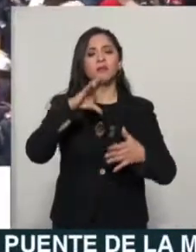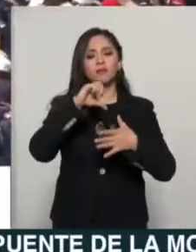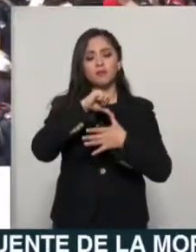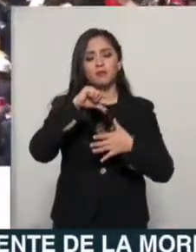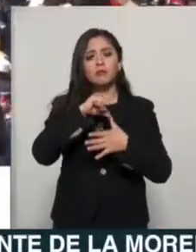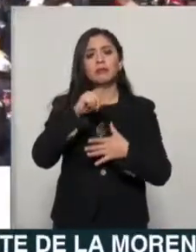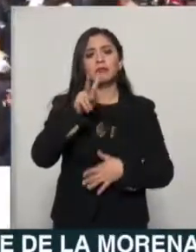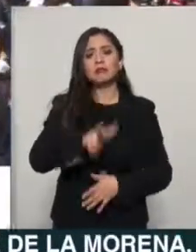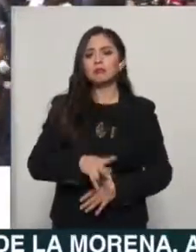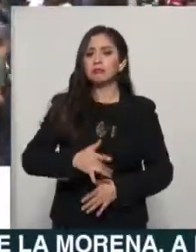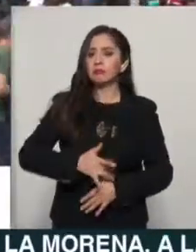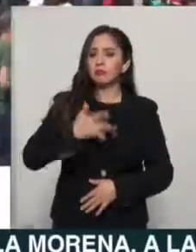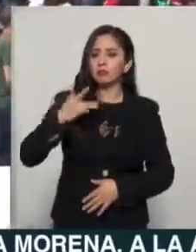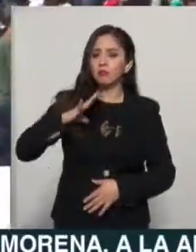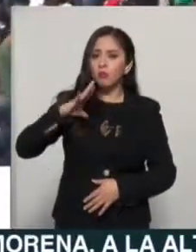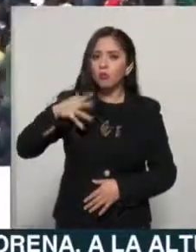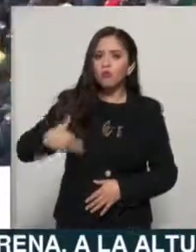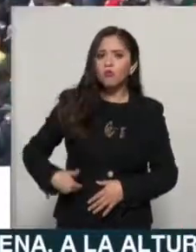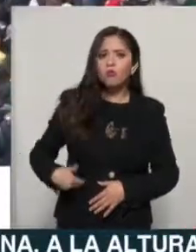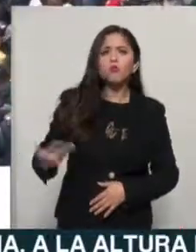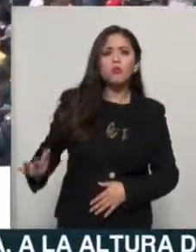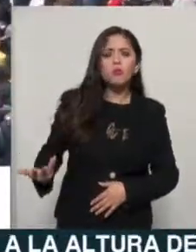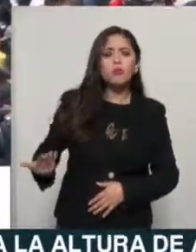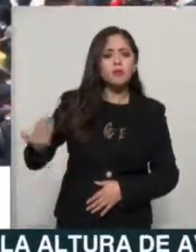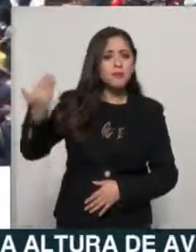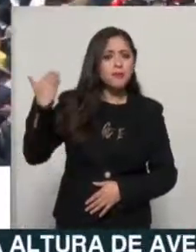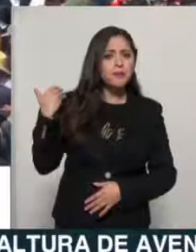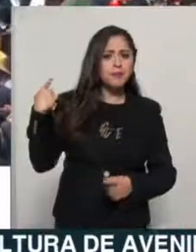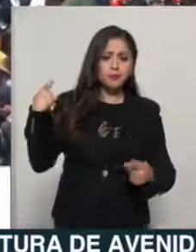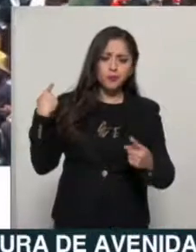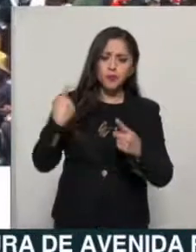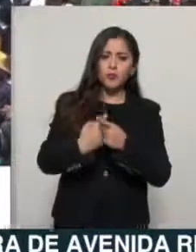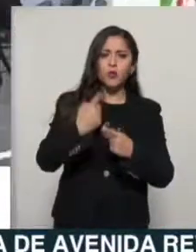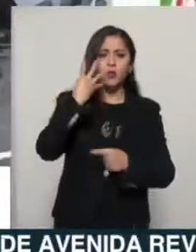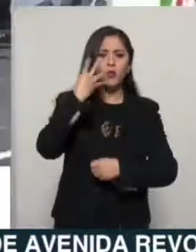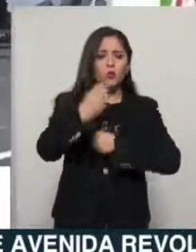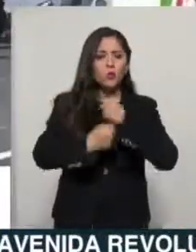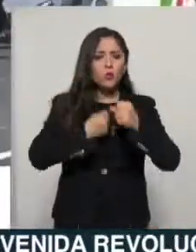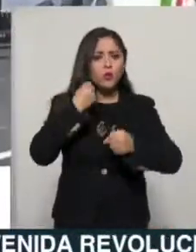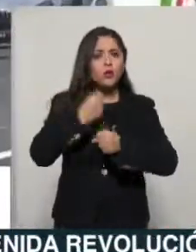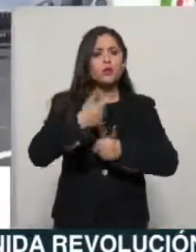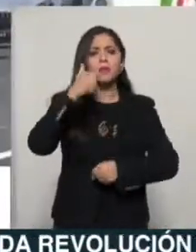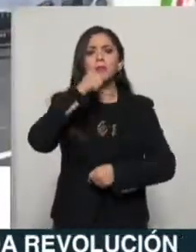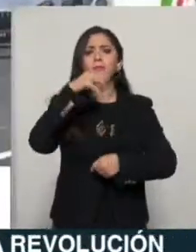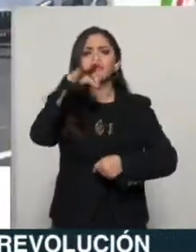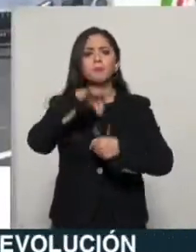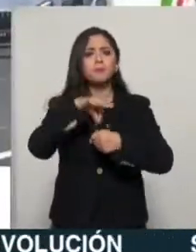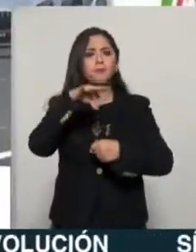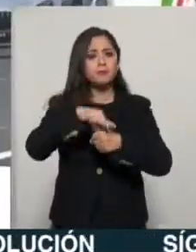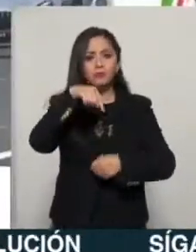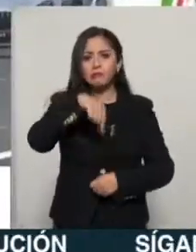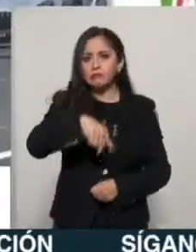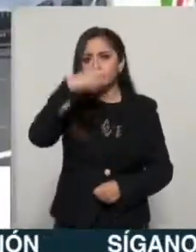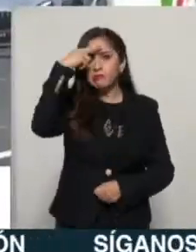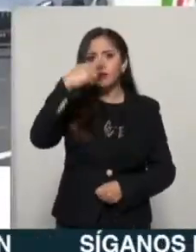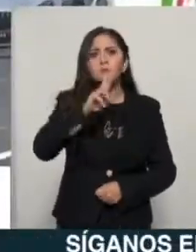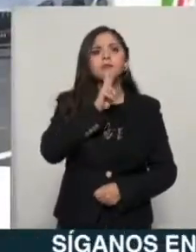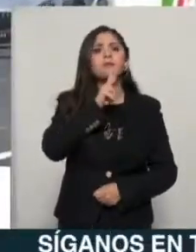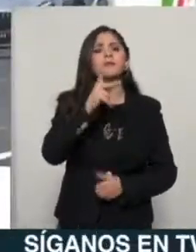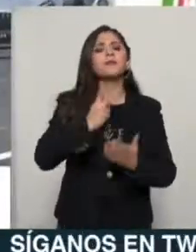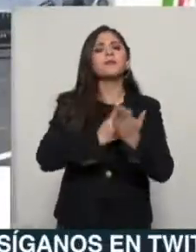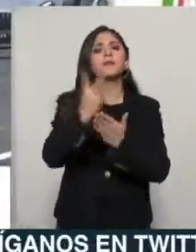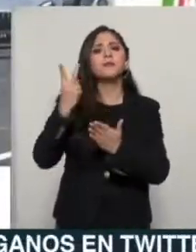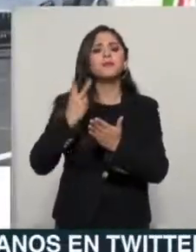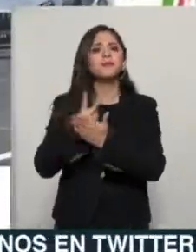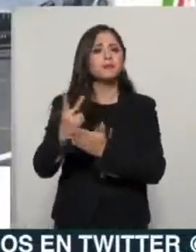muito orgulhosos, porque nos últimos 4 anos foi votado o melhor grande prêmio de todos.